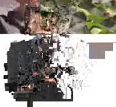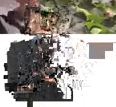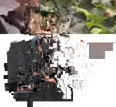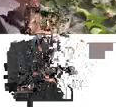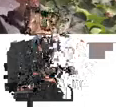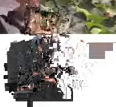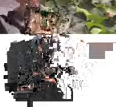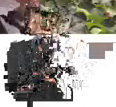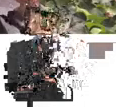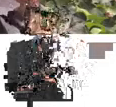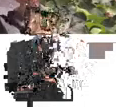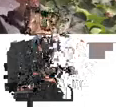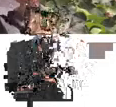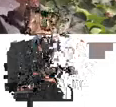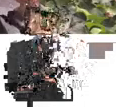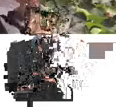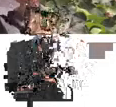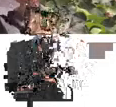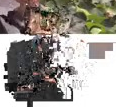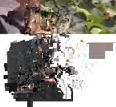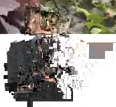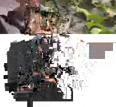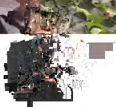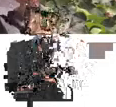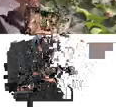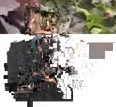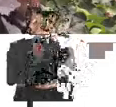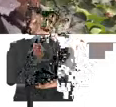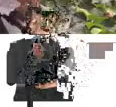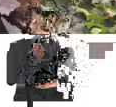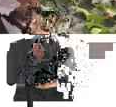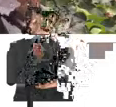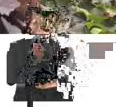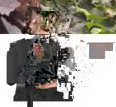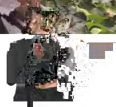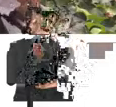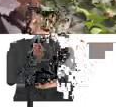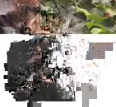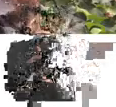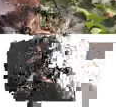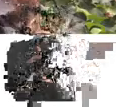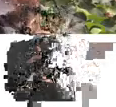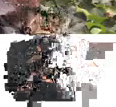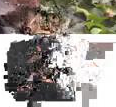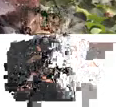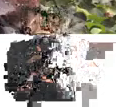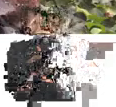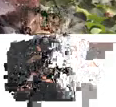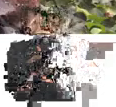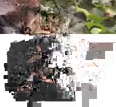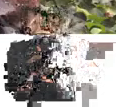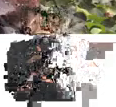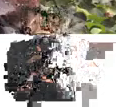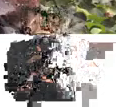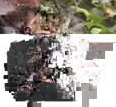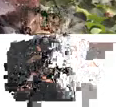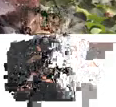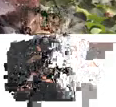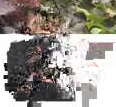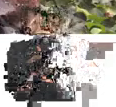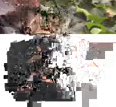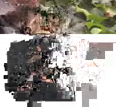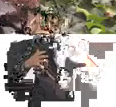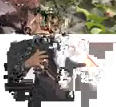agenda de Bogotá 500 años hagan parte de esta alianza. Uno de ellos es el de economía circular en la gestión de los residuos